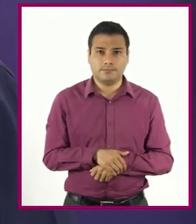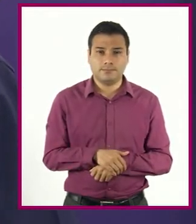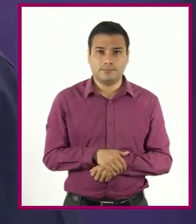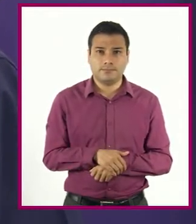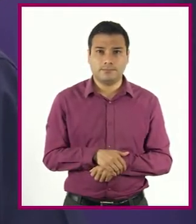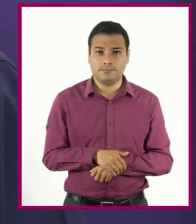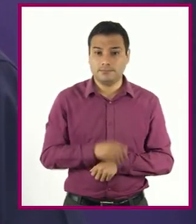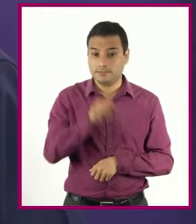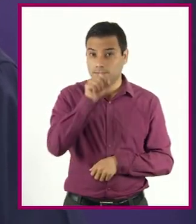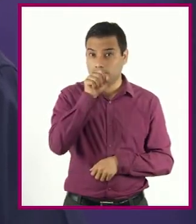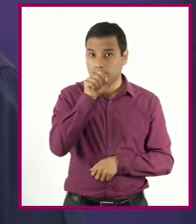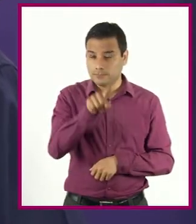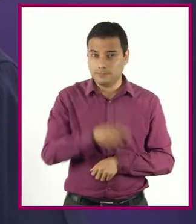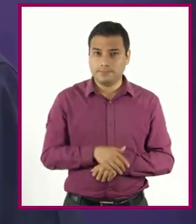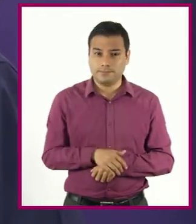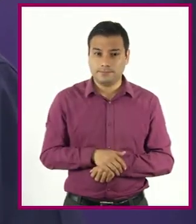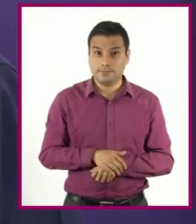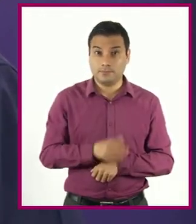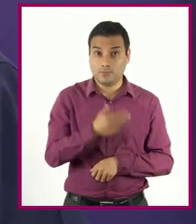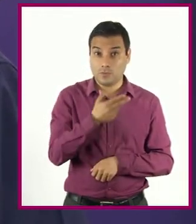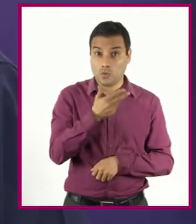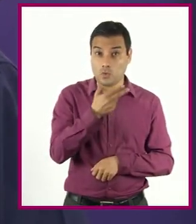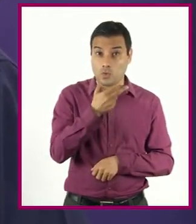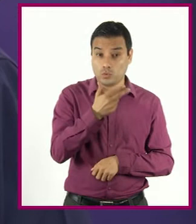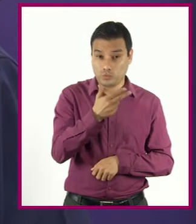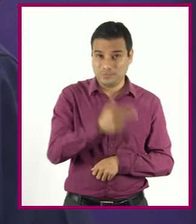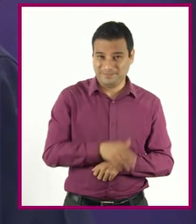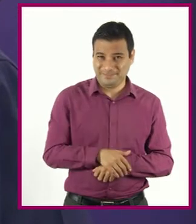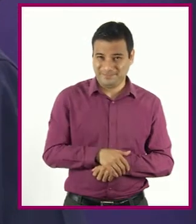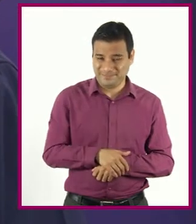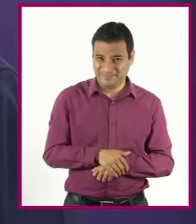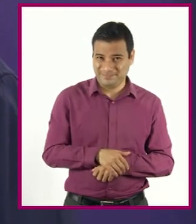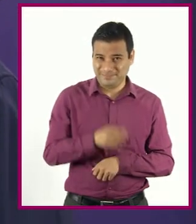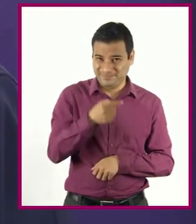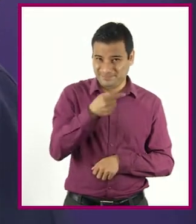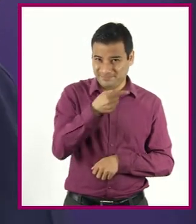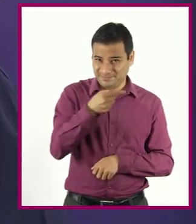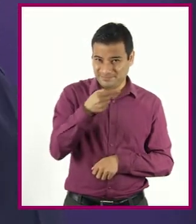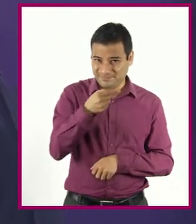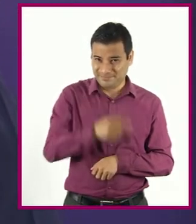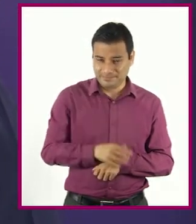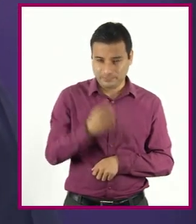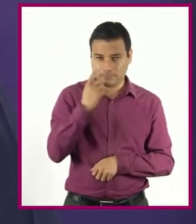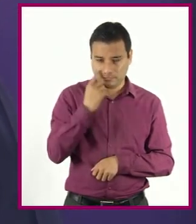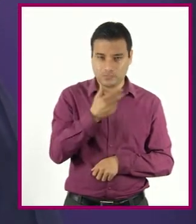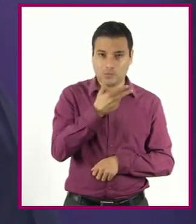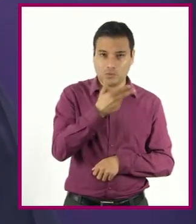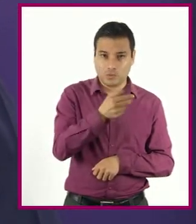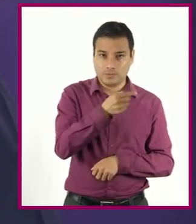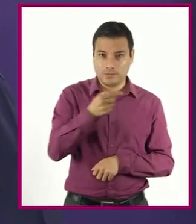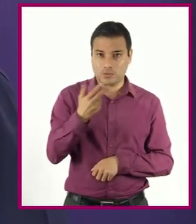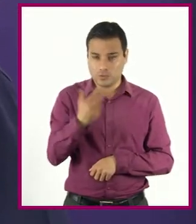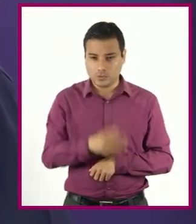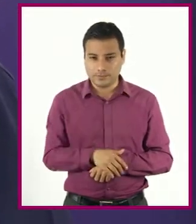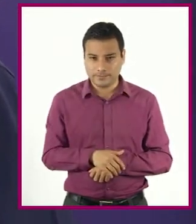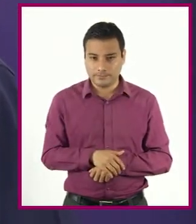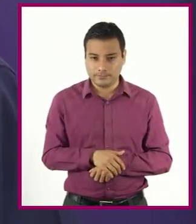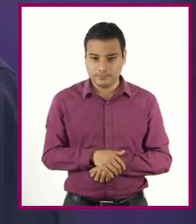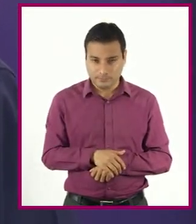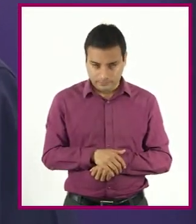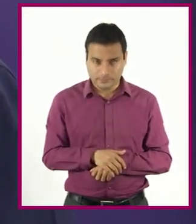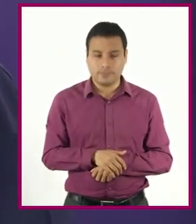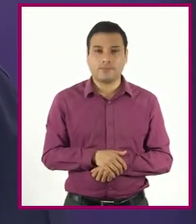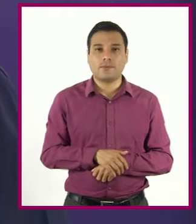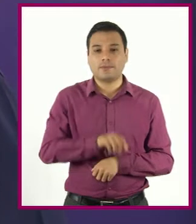manera, se resta 8 en ambos números, es decir, 8 menos 8 sigue conservando